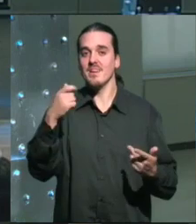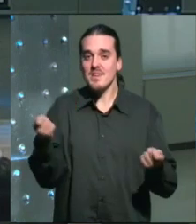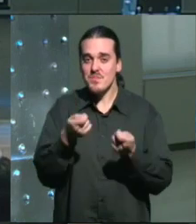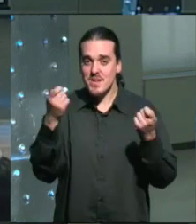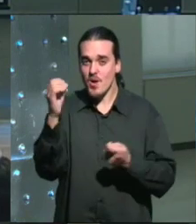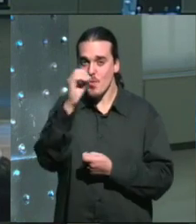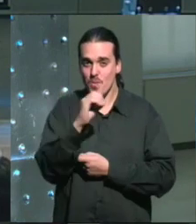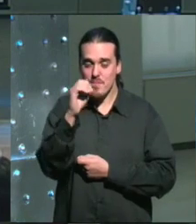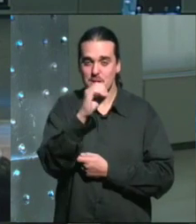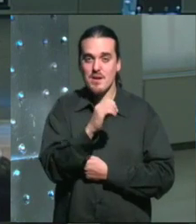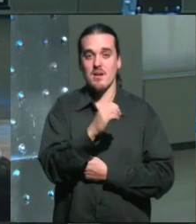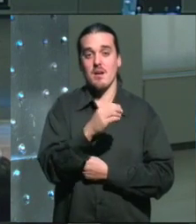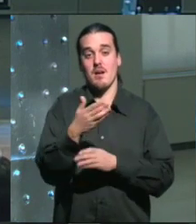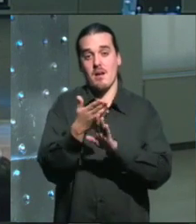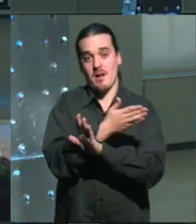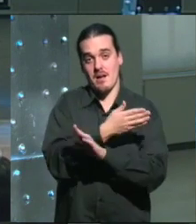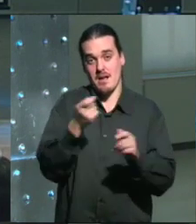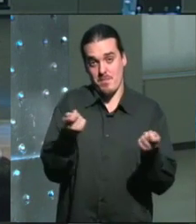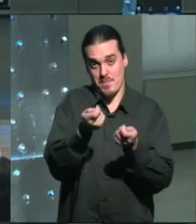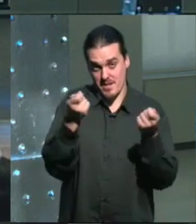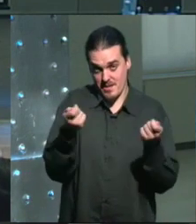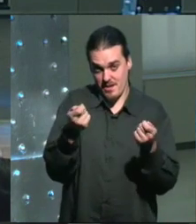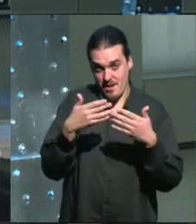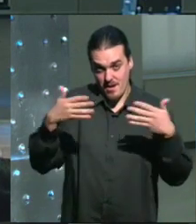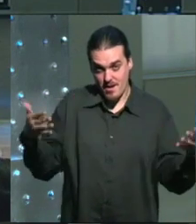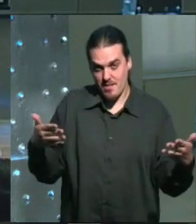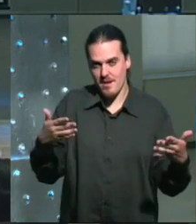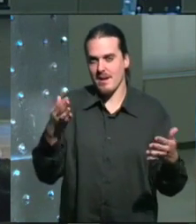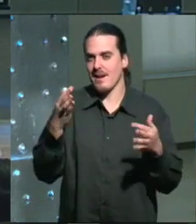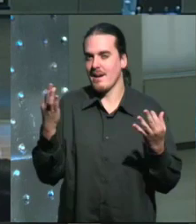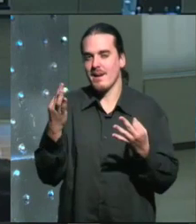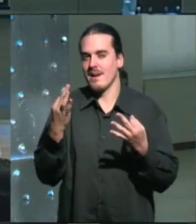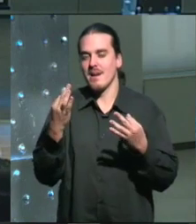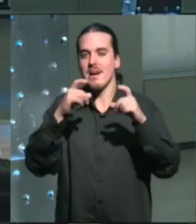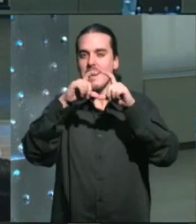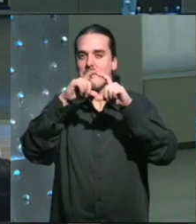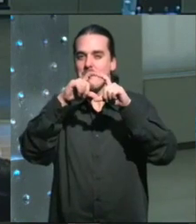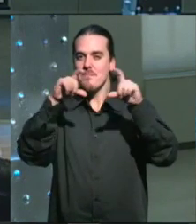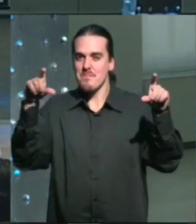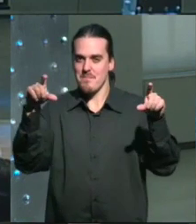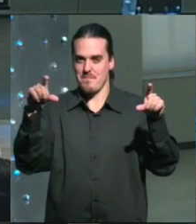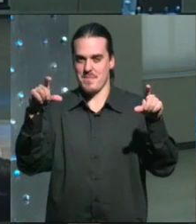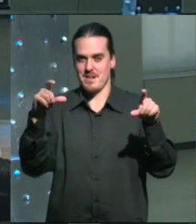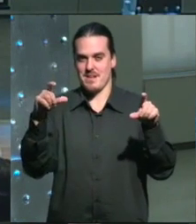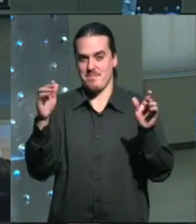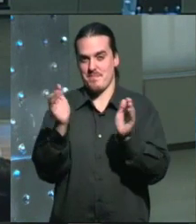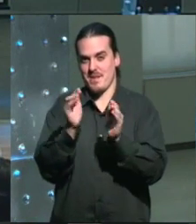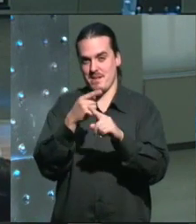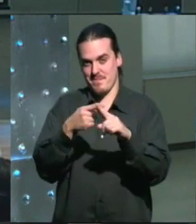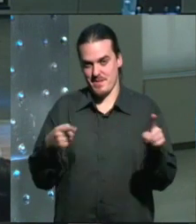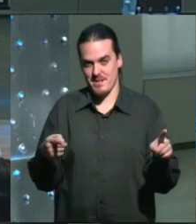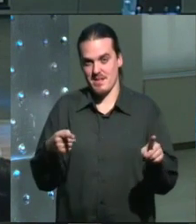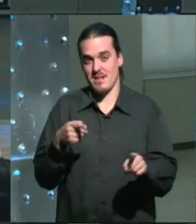campaña, fue una pequeña empresa. Y antes de ser una pequeña empresa, fue la idea brillante de un